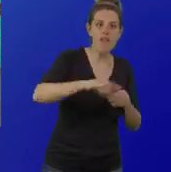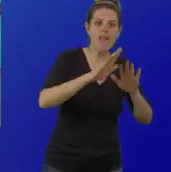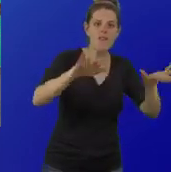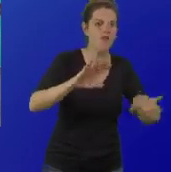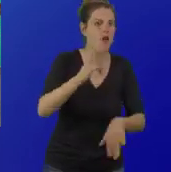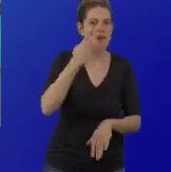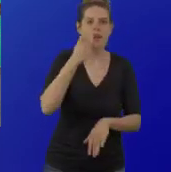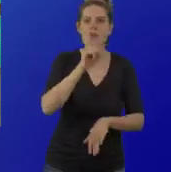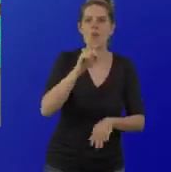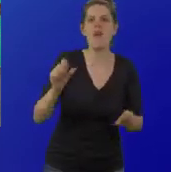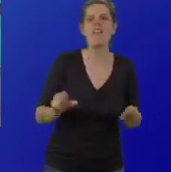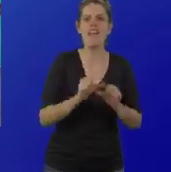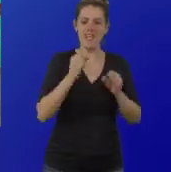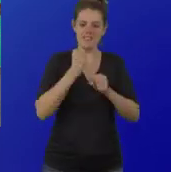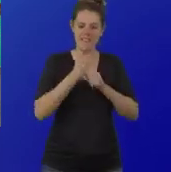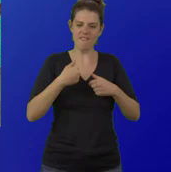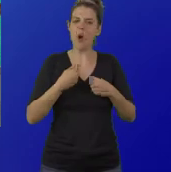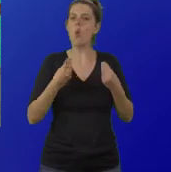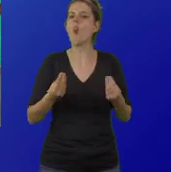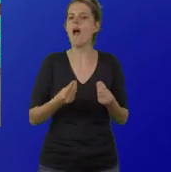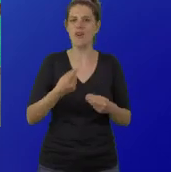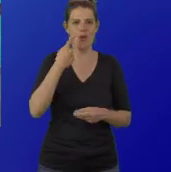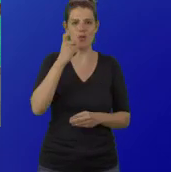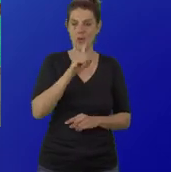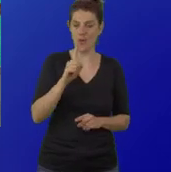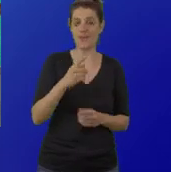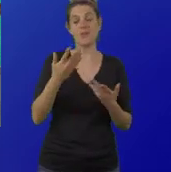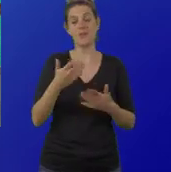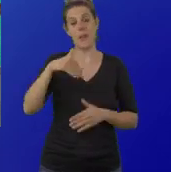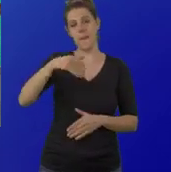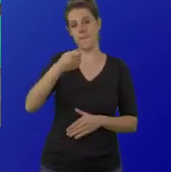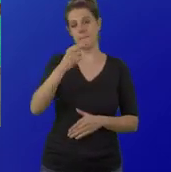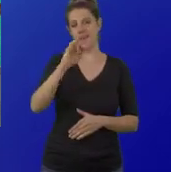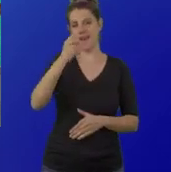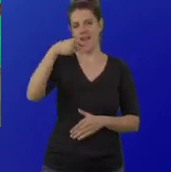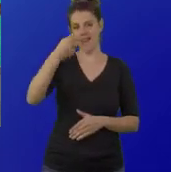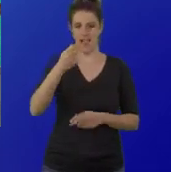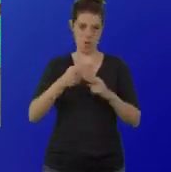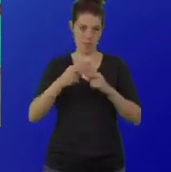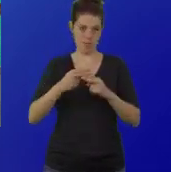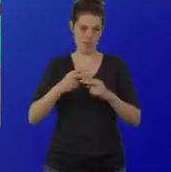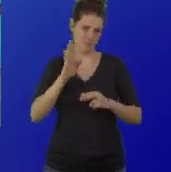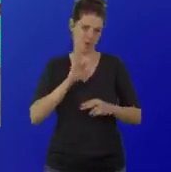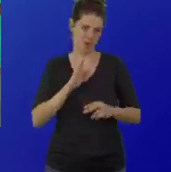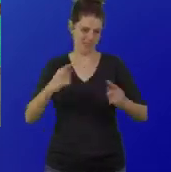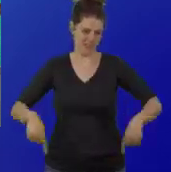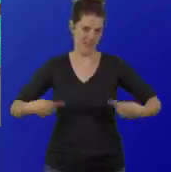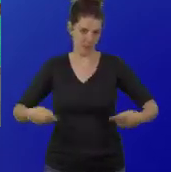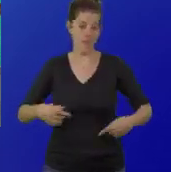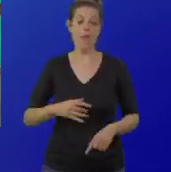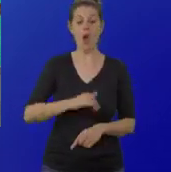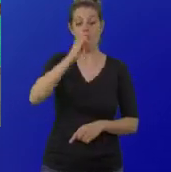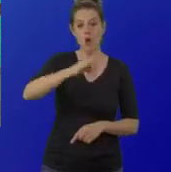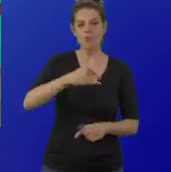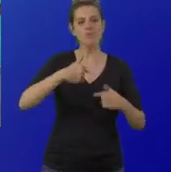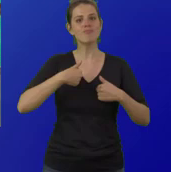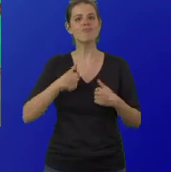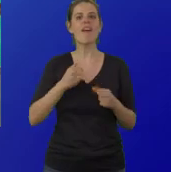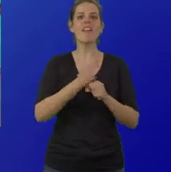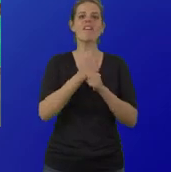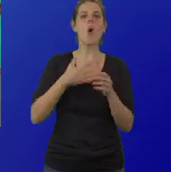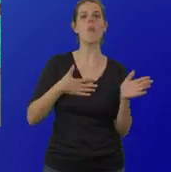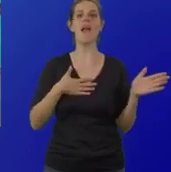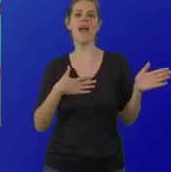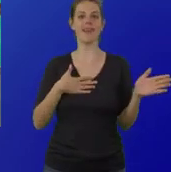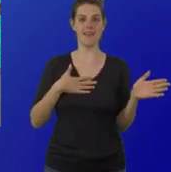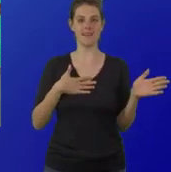se imaginó lo que hacía esa persona. Y Mariana, que así se llama, nos contó que ella es bailarina en silla de